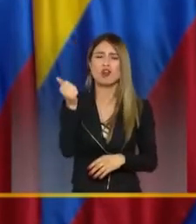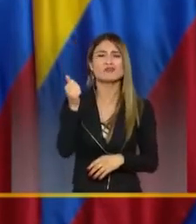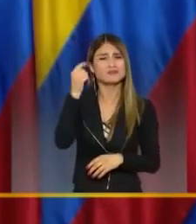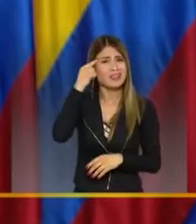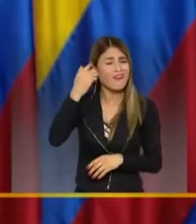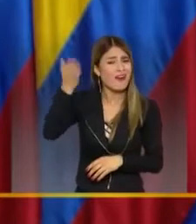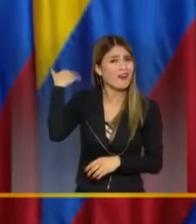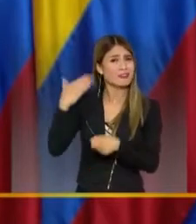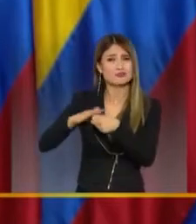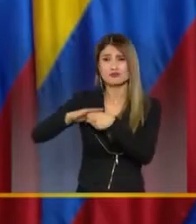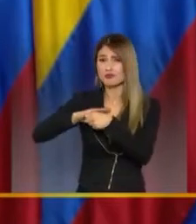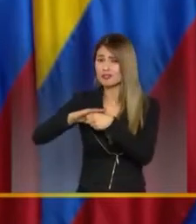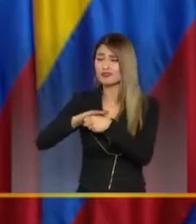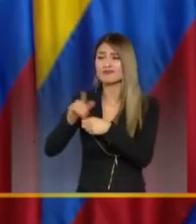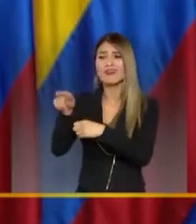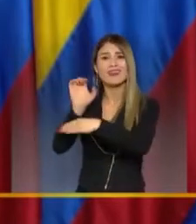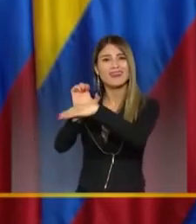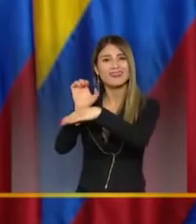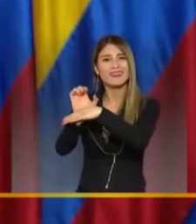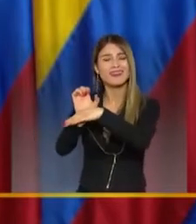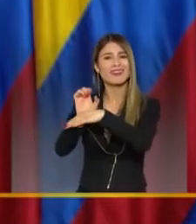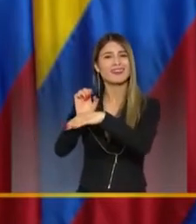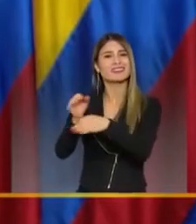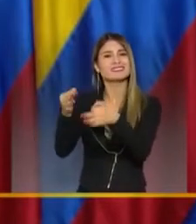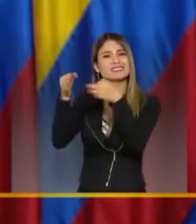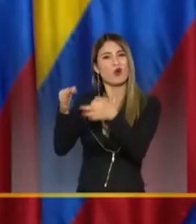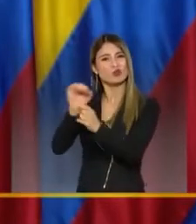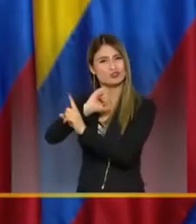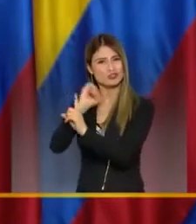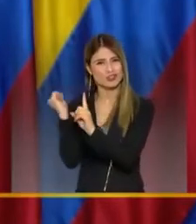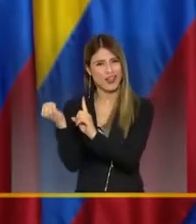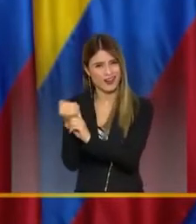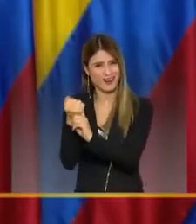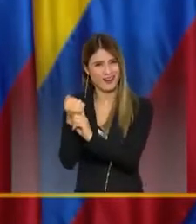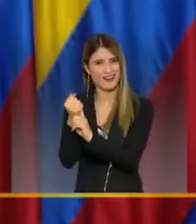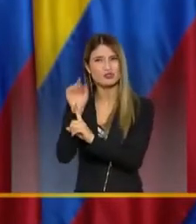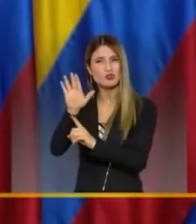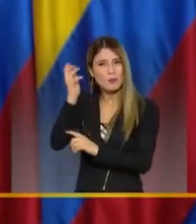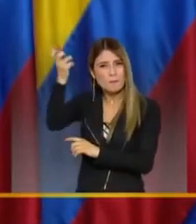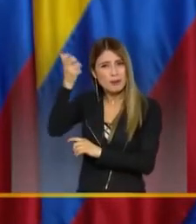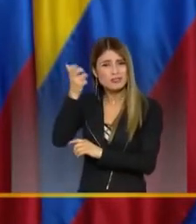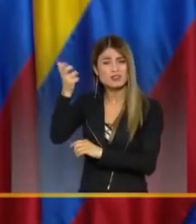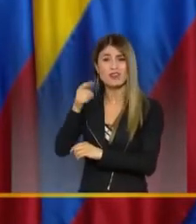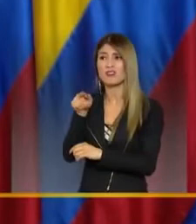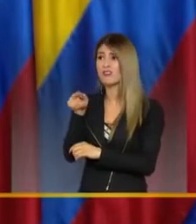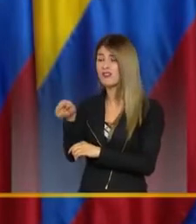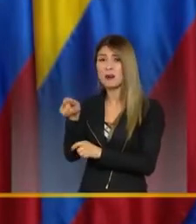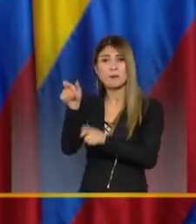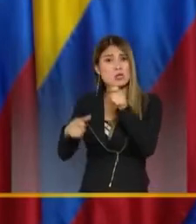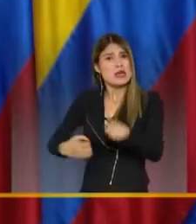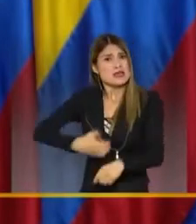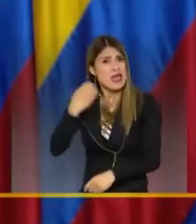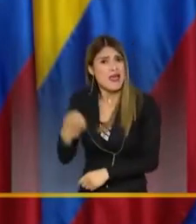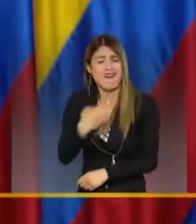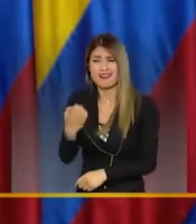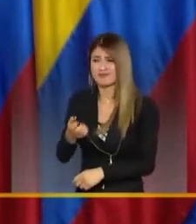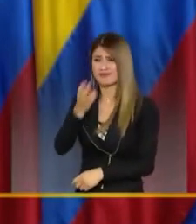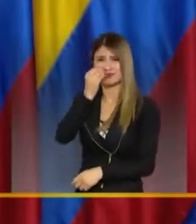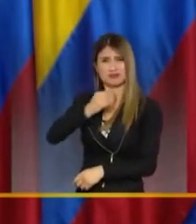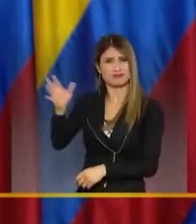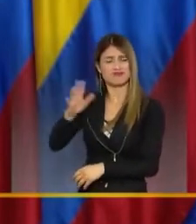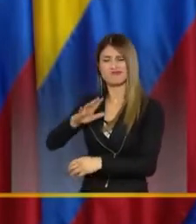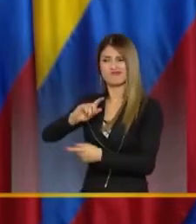Social, plagado de corrupción, plagado de ineficiencia, y creamos Colpensiones. Y gracias a